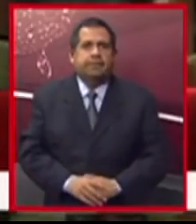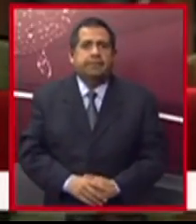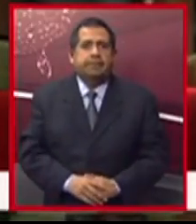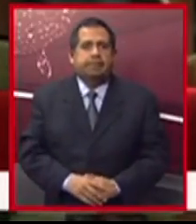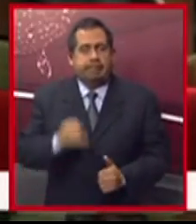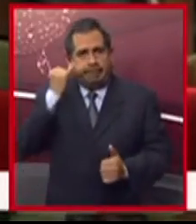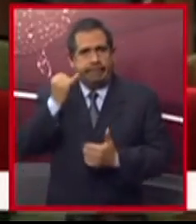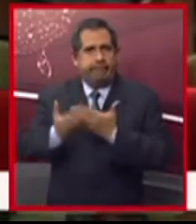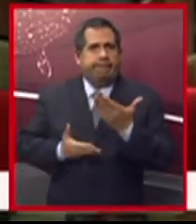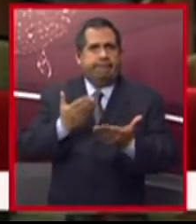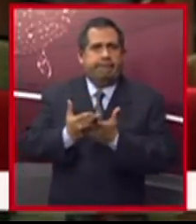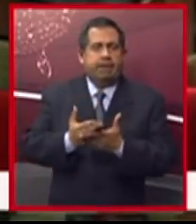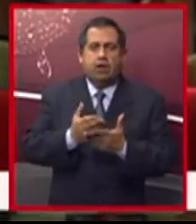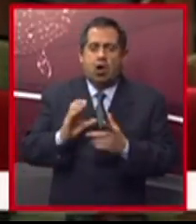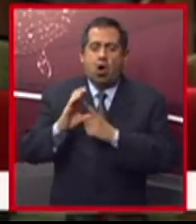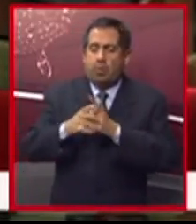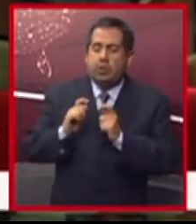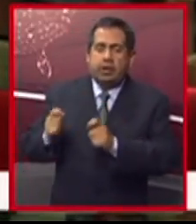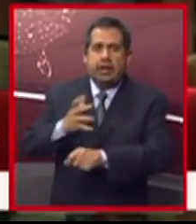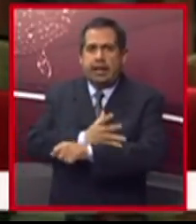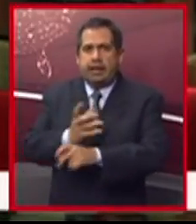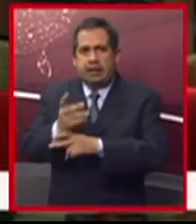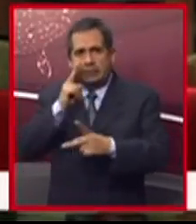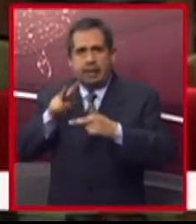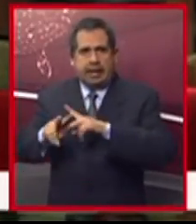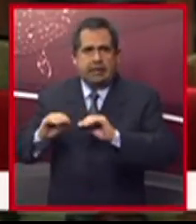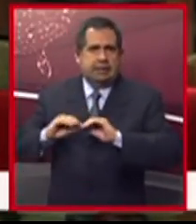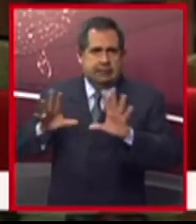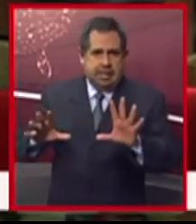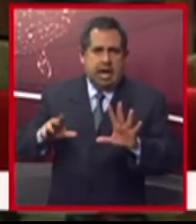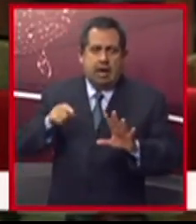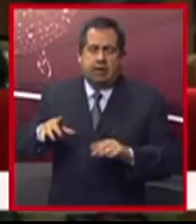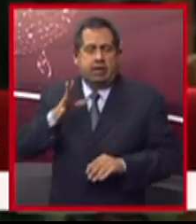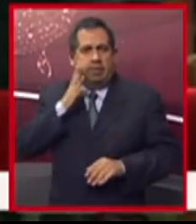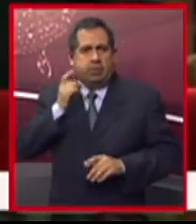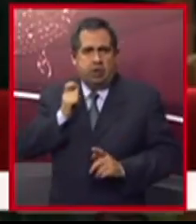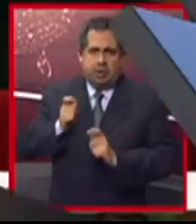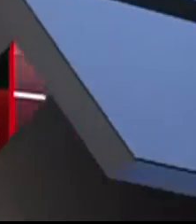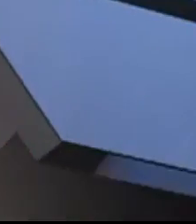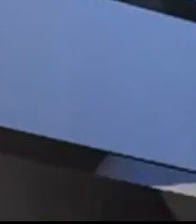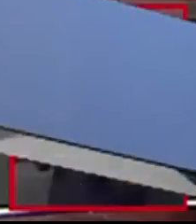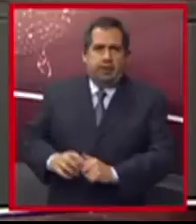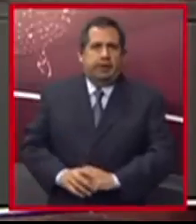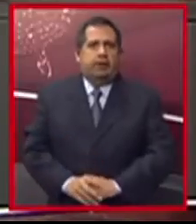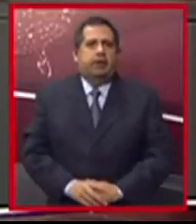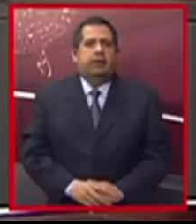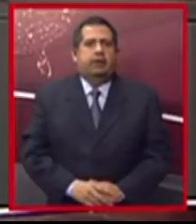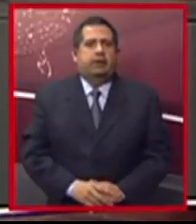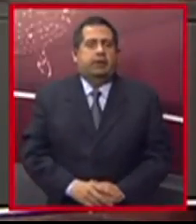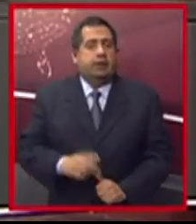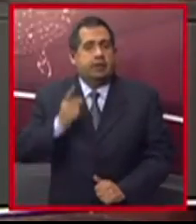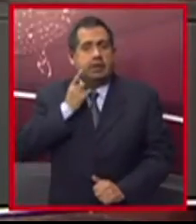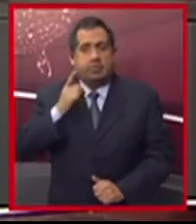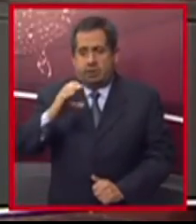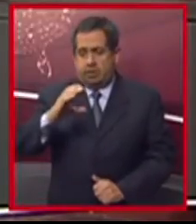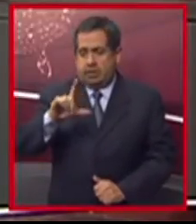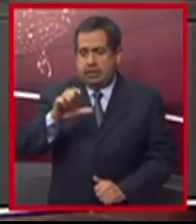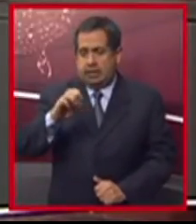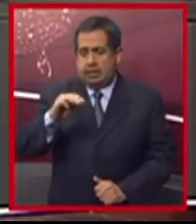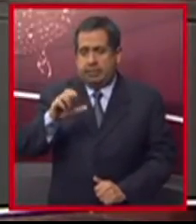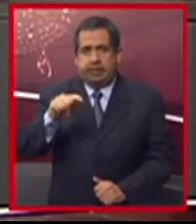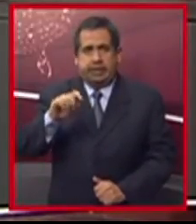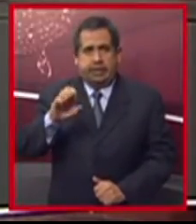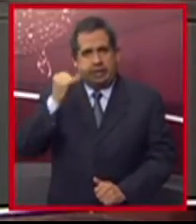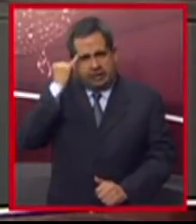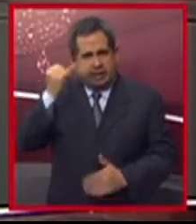Esta propuesta se turnó a la Comisión de Transparencia y Anticorrupción de la Cámara de Diputados. El diputado Clemente Castañeda